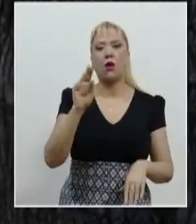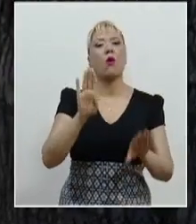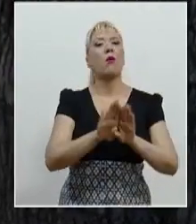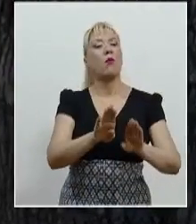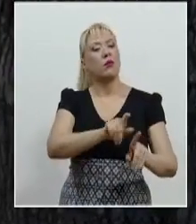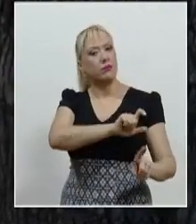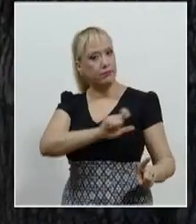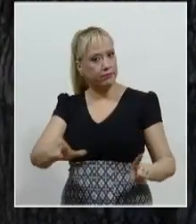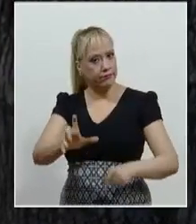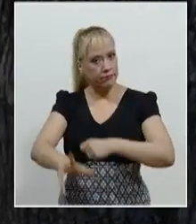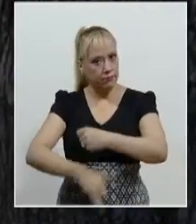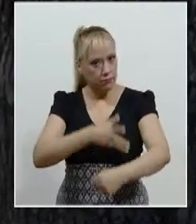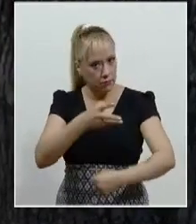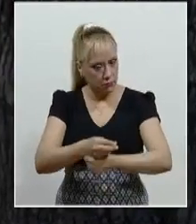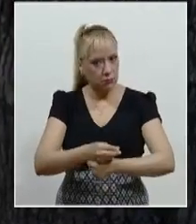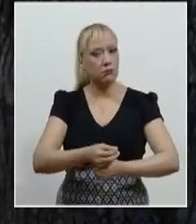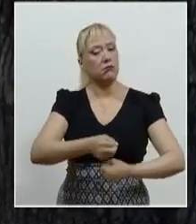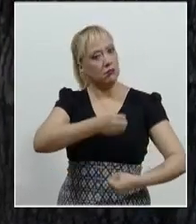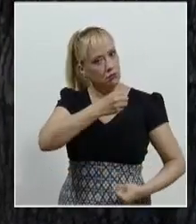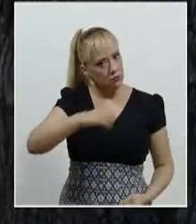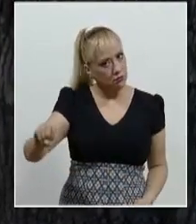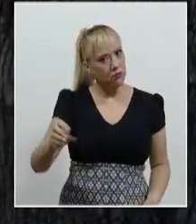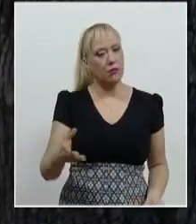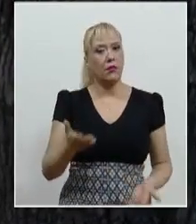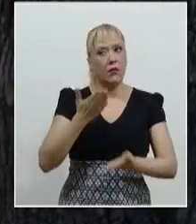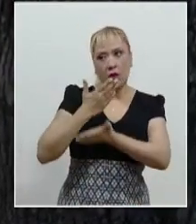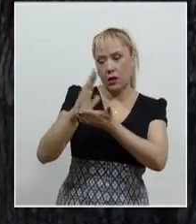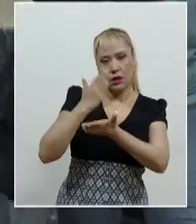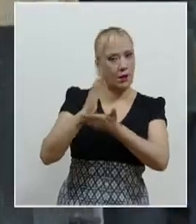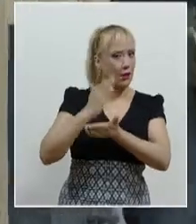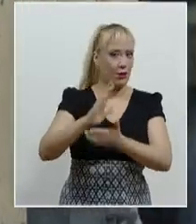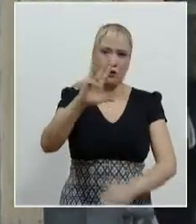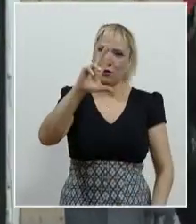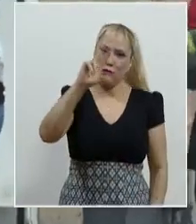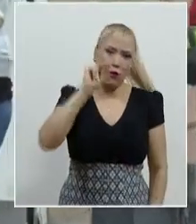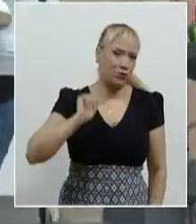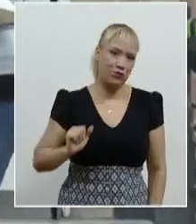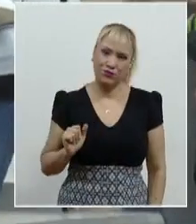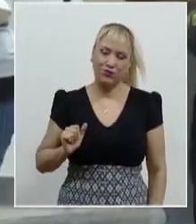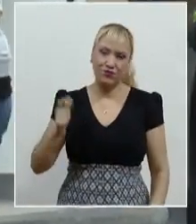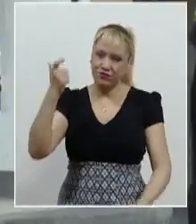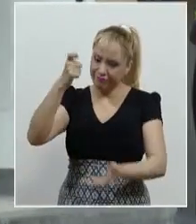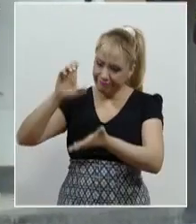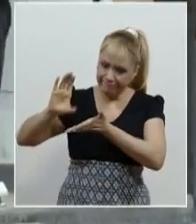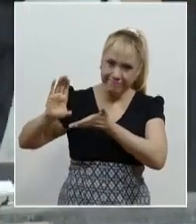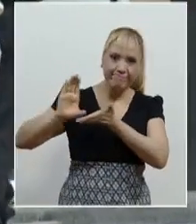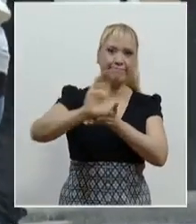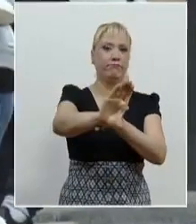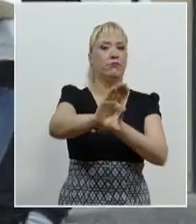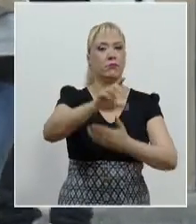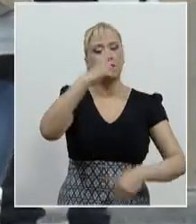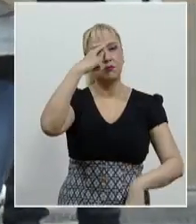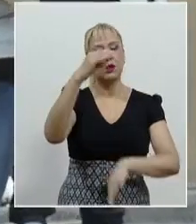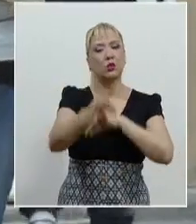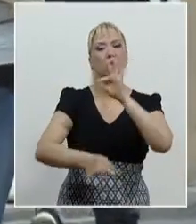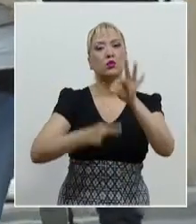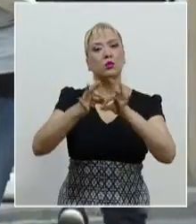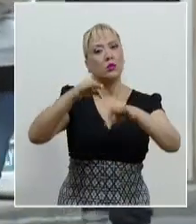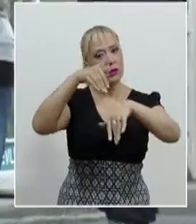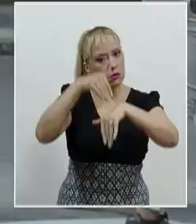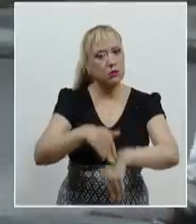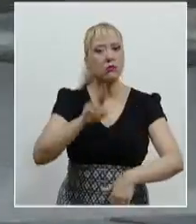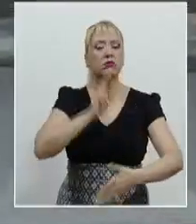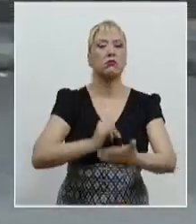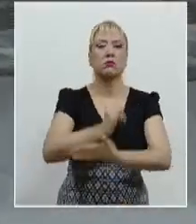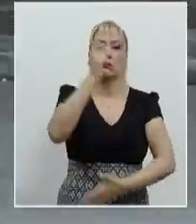la posibilidad de pagar la reparación del daño en abonos. Por ello, ayudaría a facilitar y asegurar el cumplimiento de la